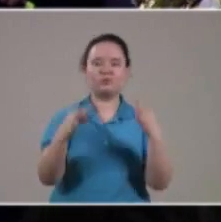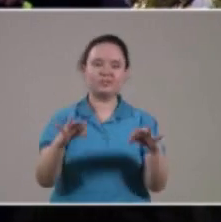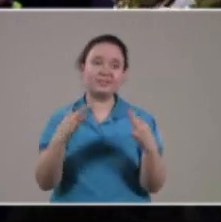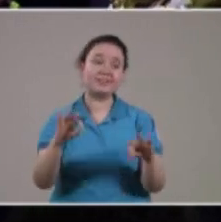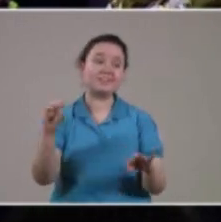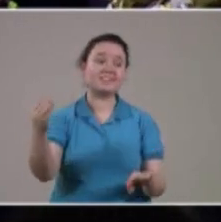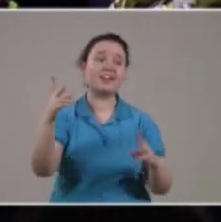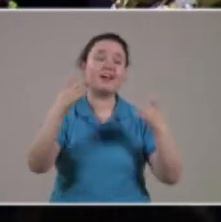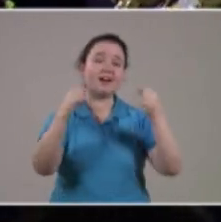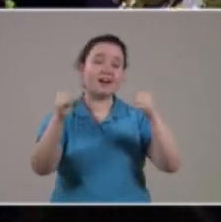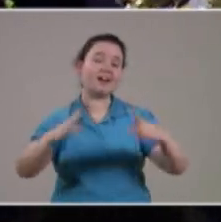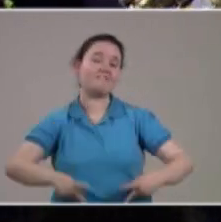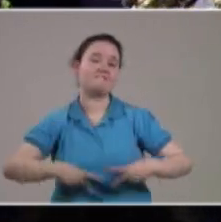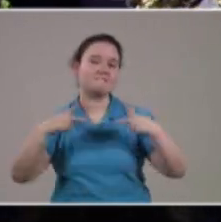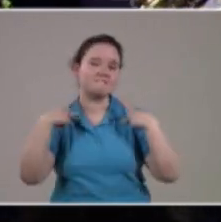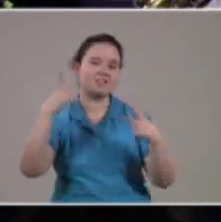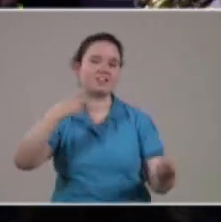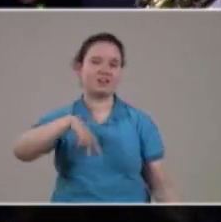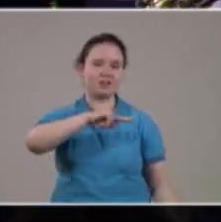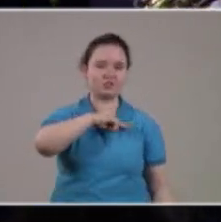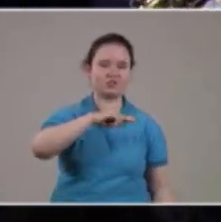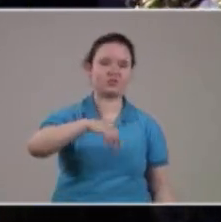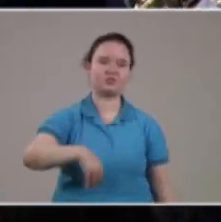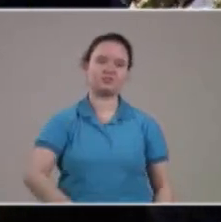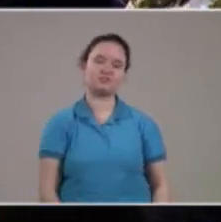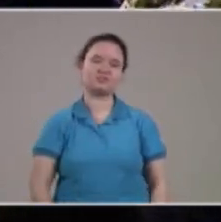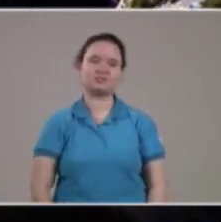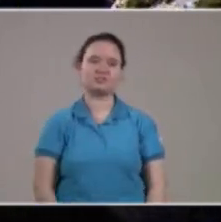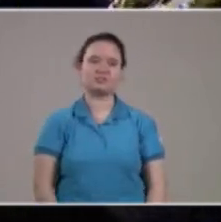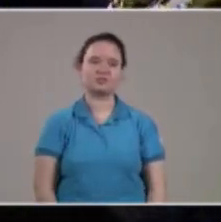haga rema a nosotros.